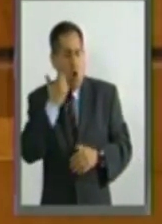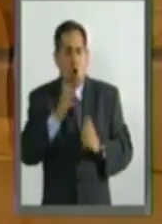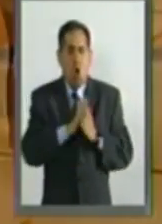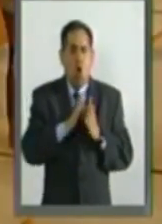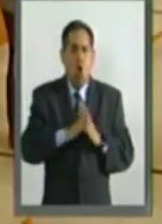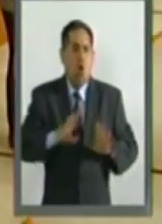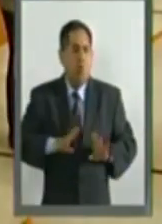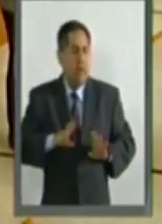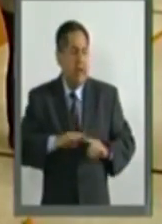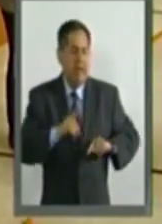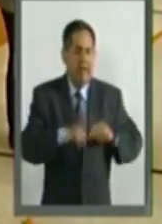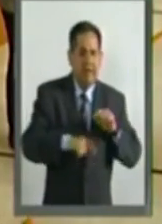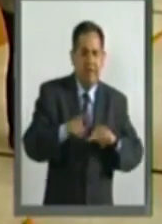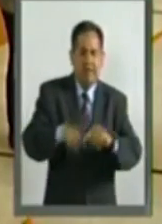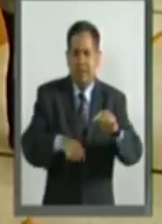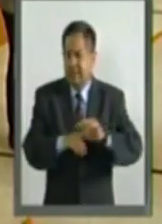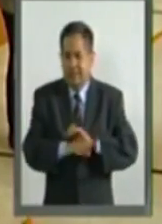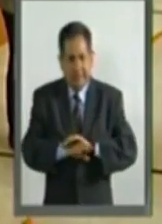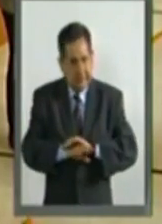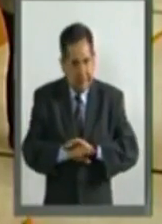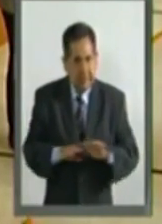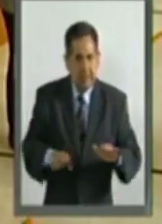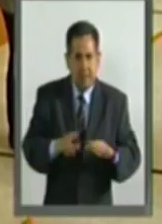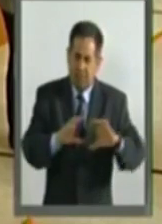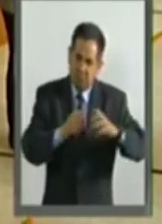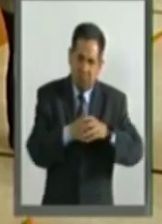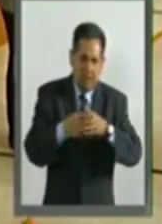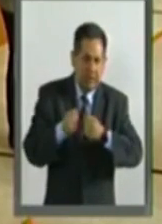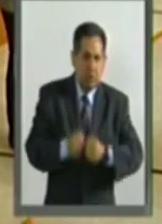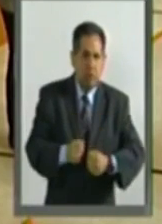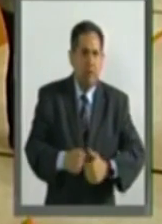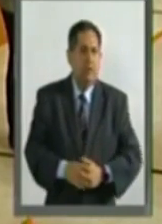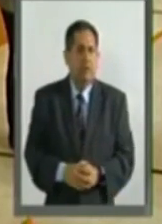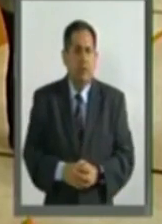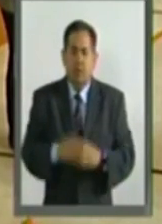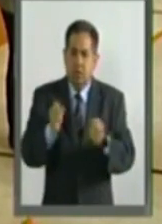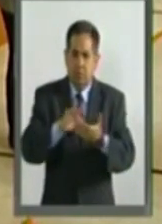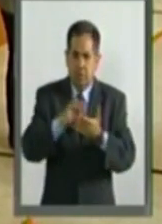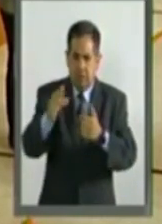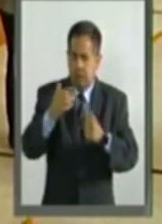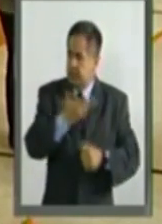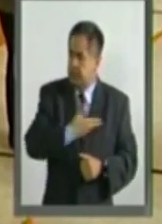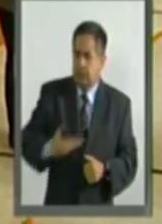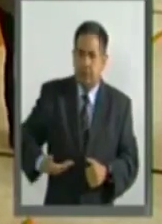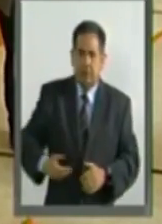se presenten dentro y fuera de los núcleos agrarios. Muchas gracias, presidente.